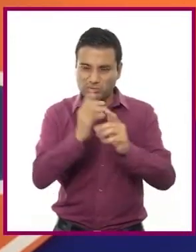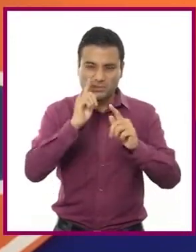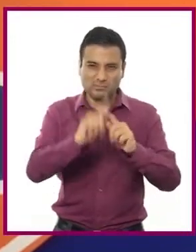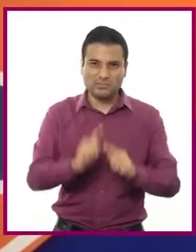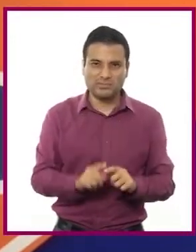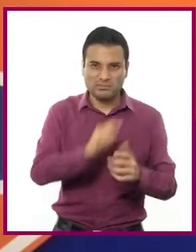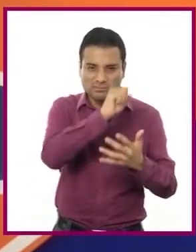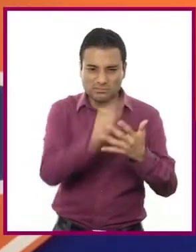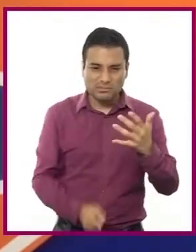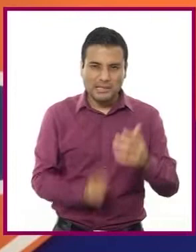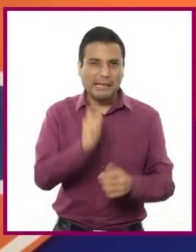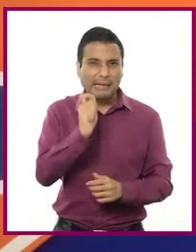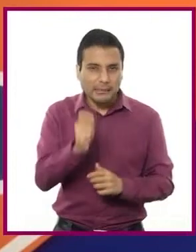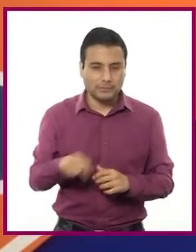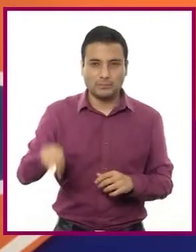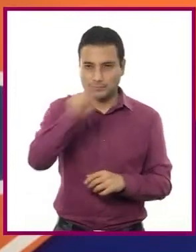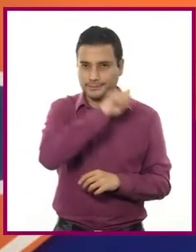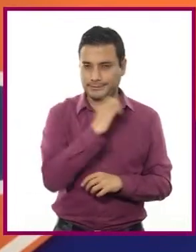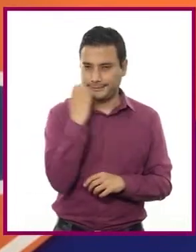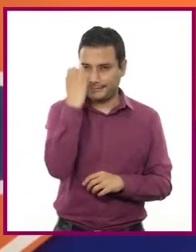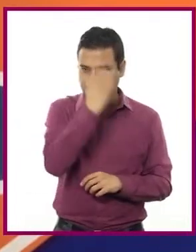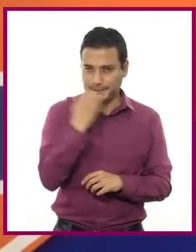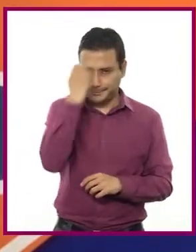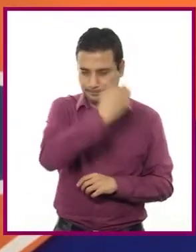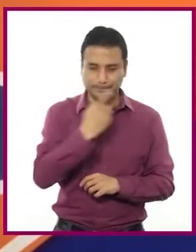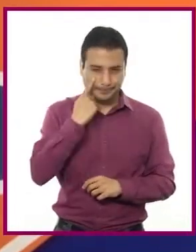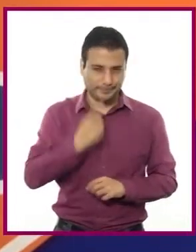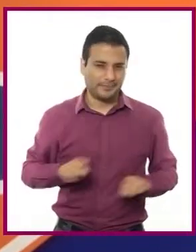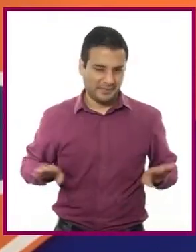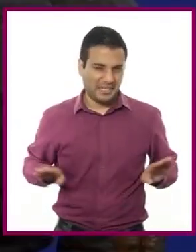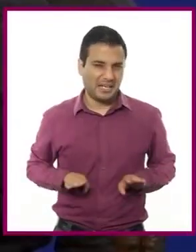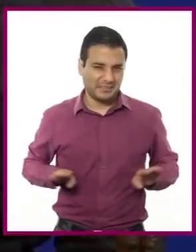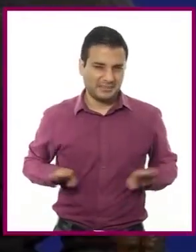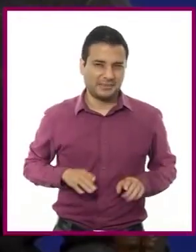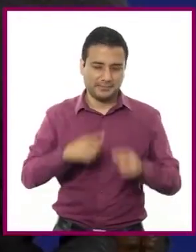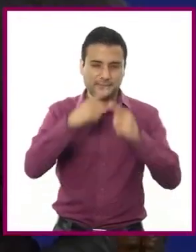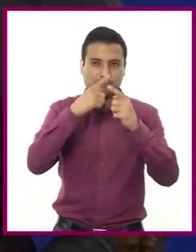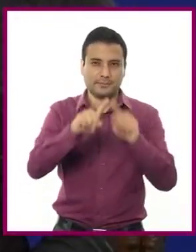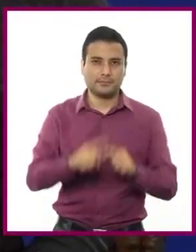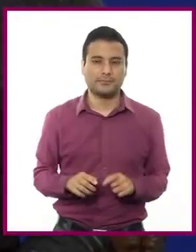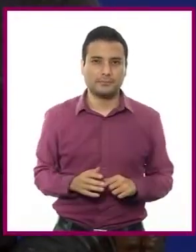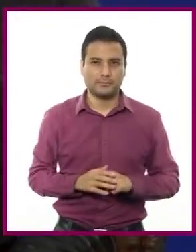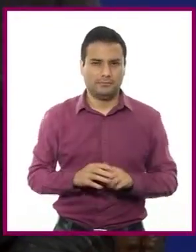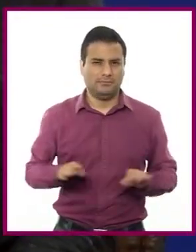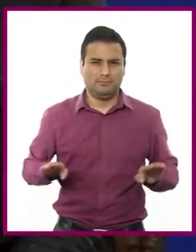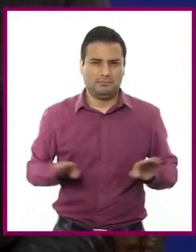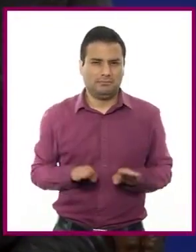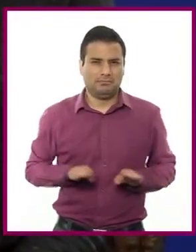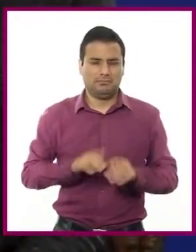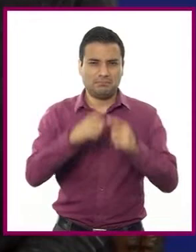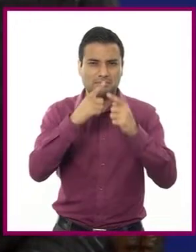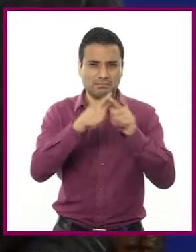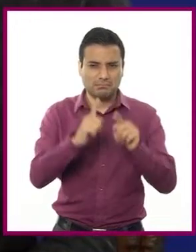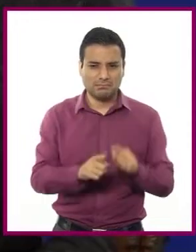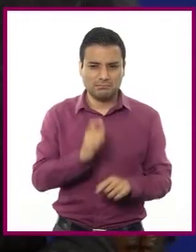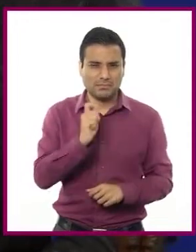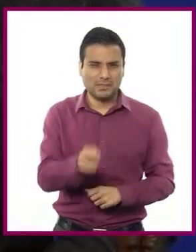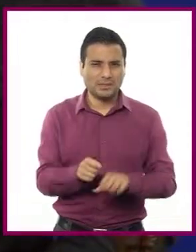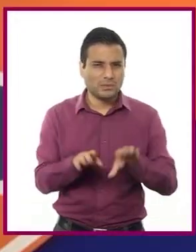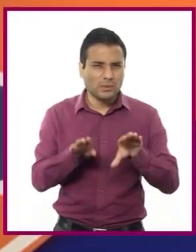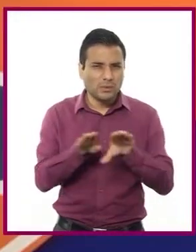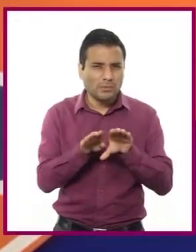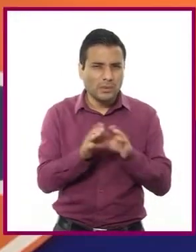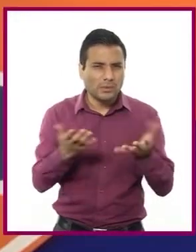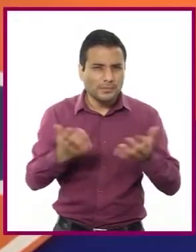Para ello, analizaremos sus características. ¿Cuáles serían esas características que tienen los problemas sociales,